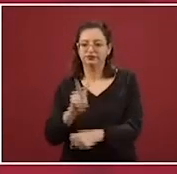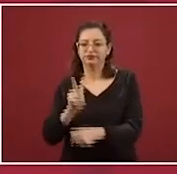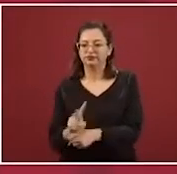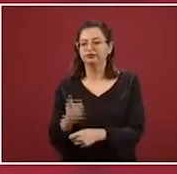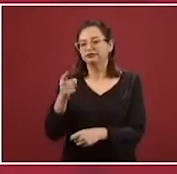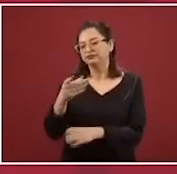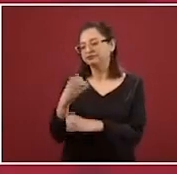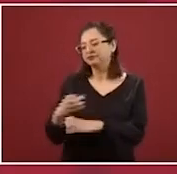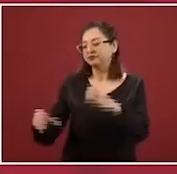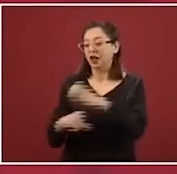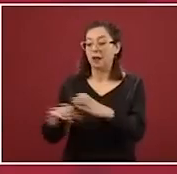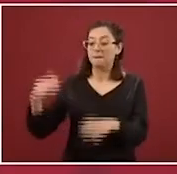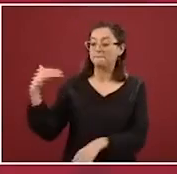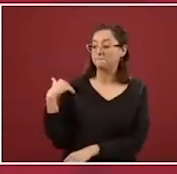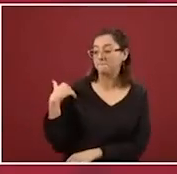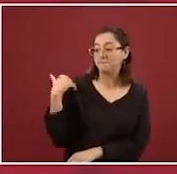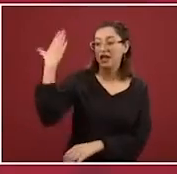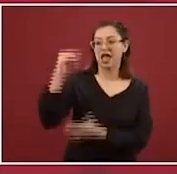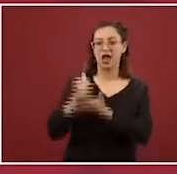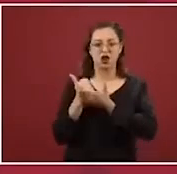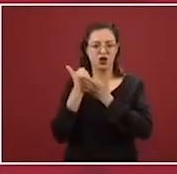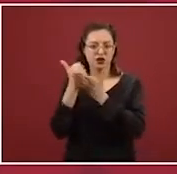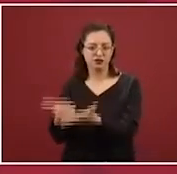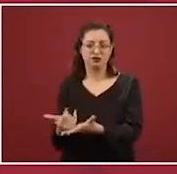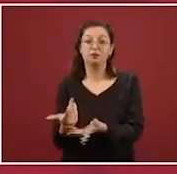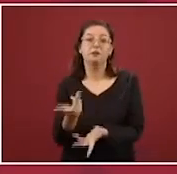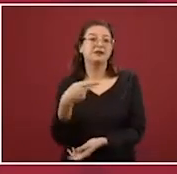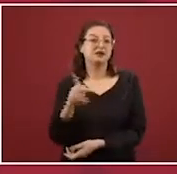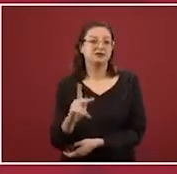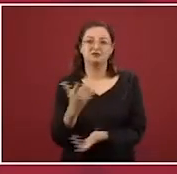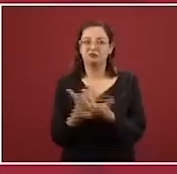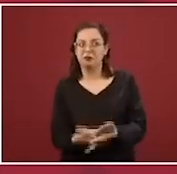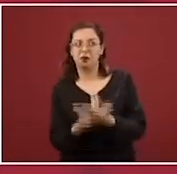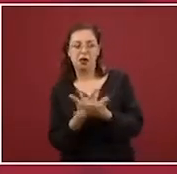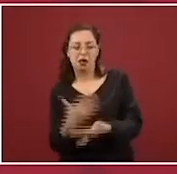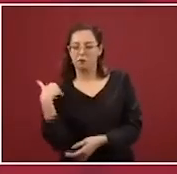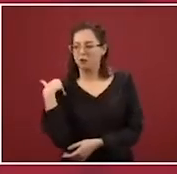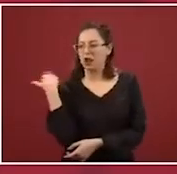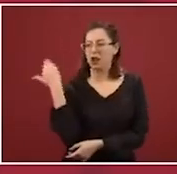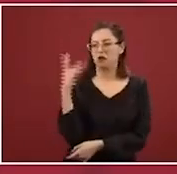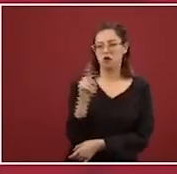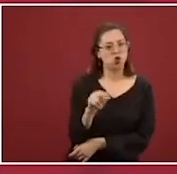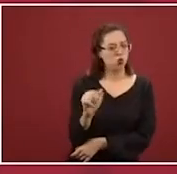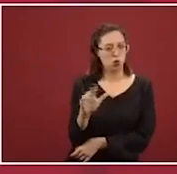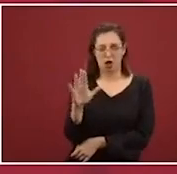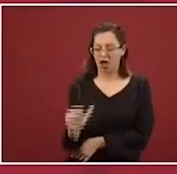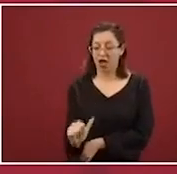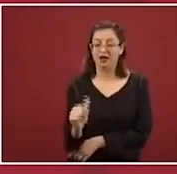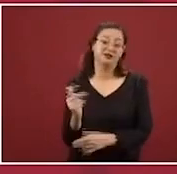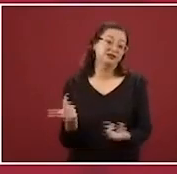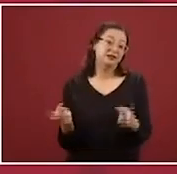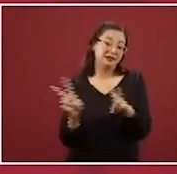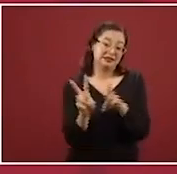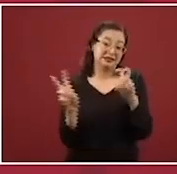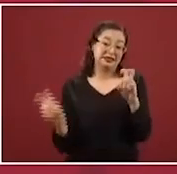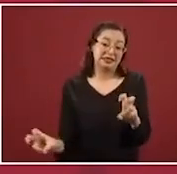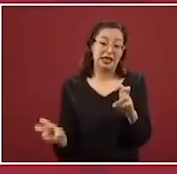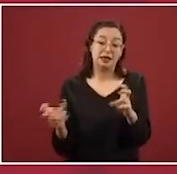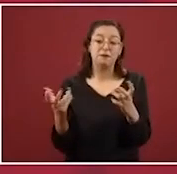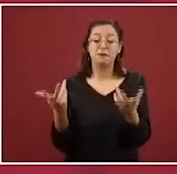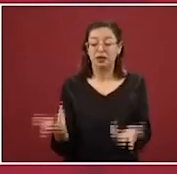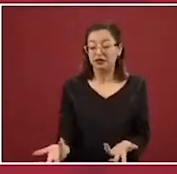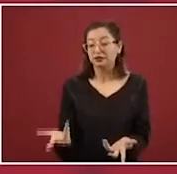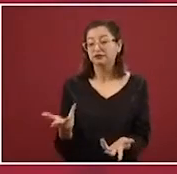milagro, se le conocen, y el milagro nunca sucede, por cierto. Uno de los temas más favorecidos para los